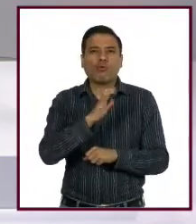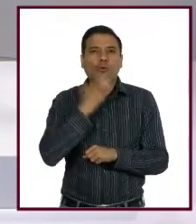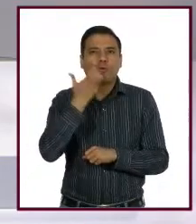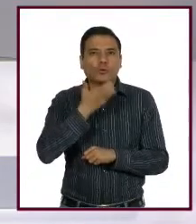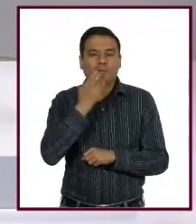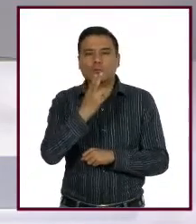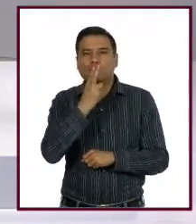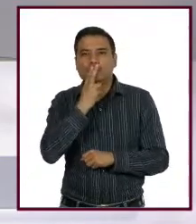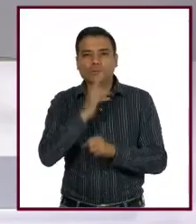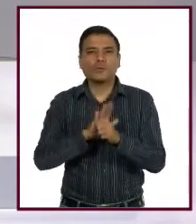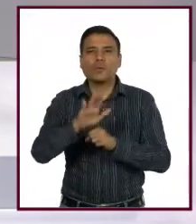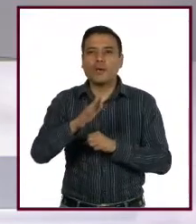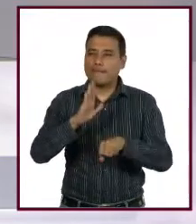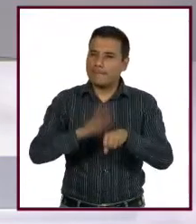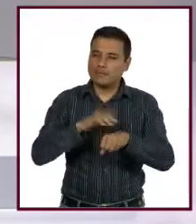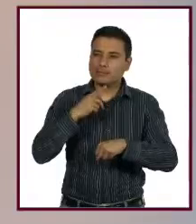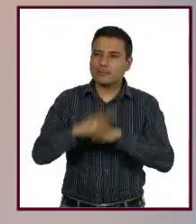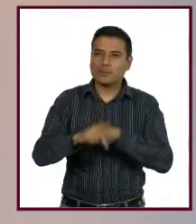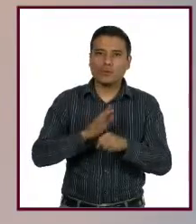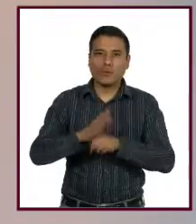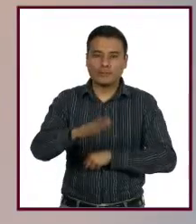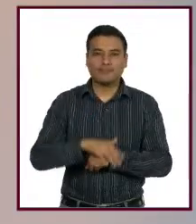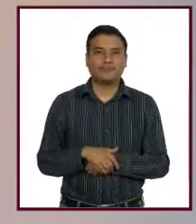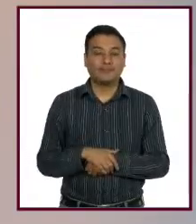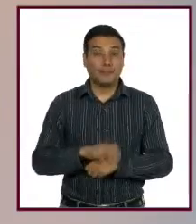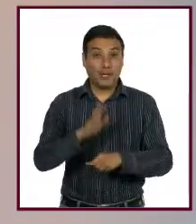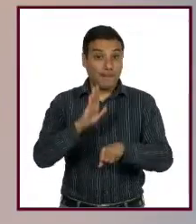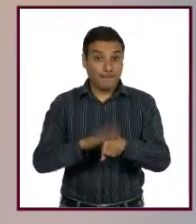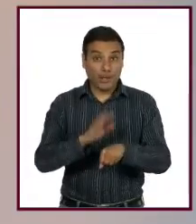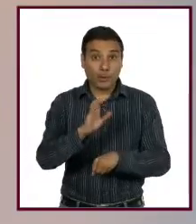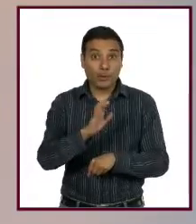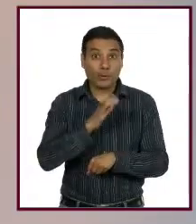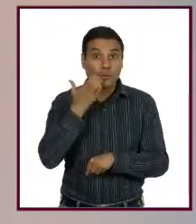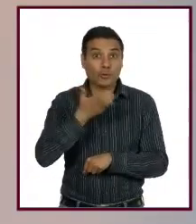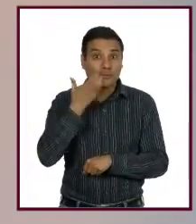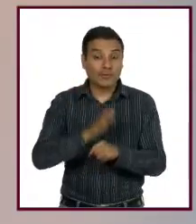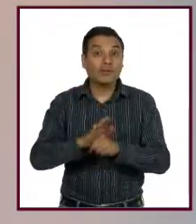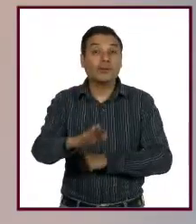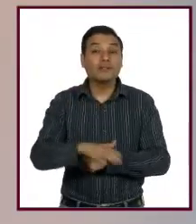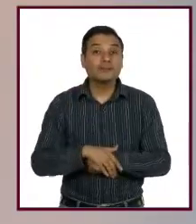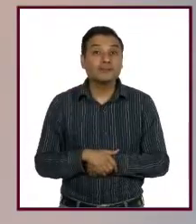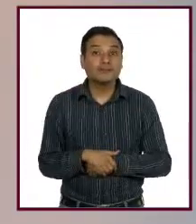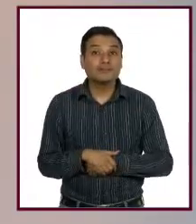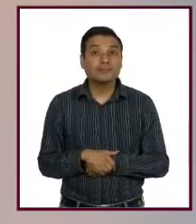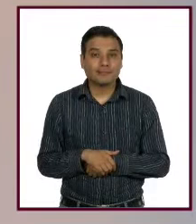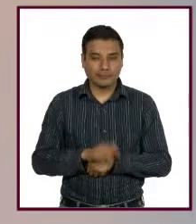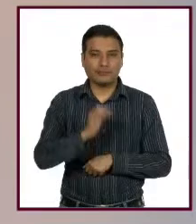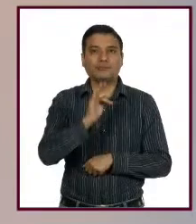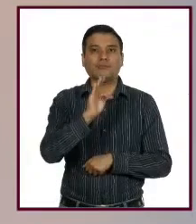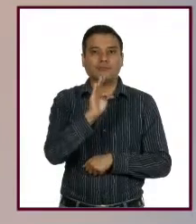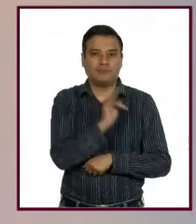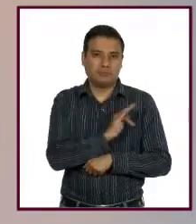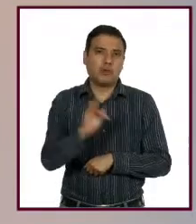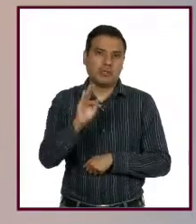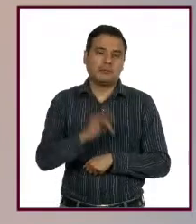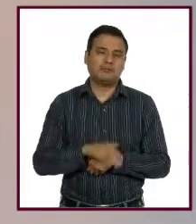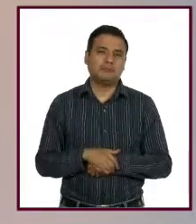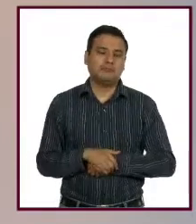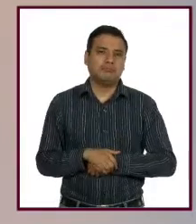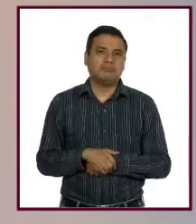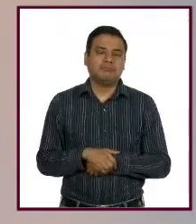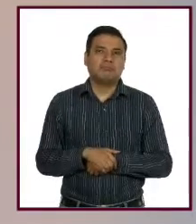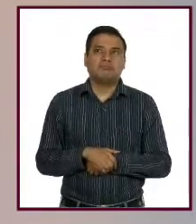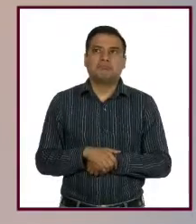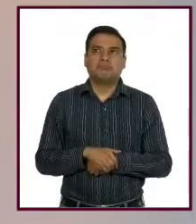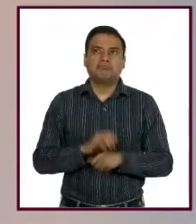afecta más? Una de las formas más consumo más usadas pueden ser